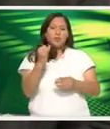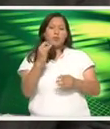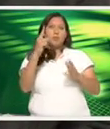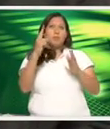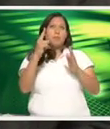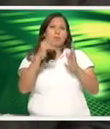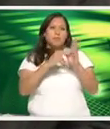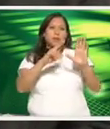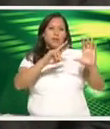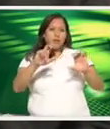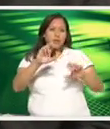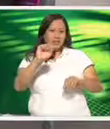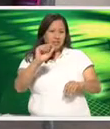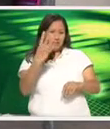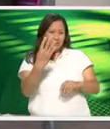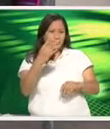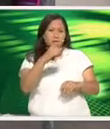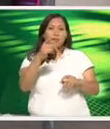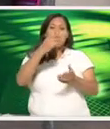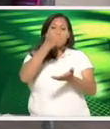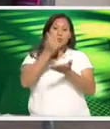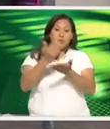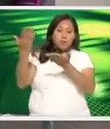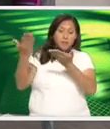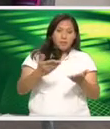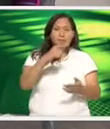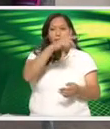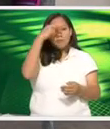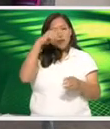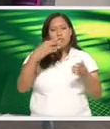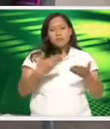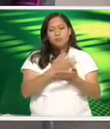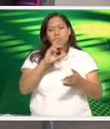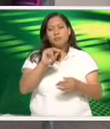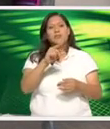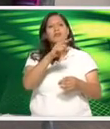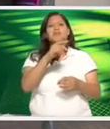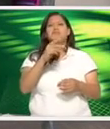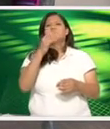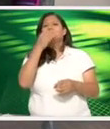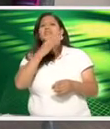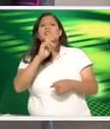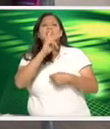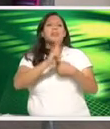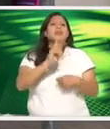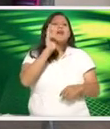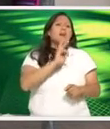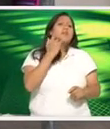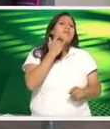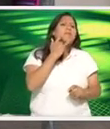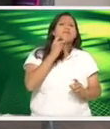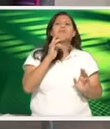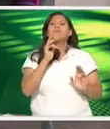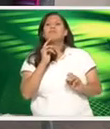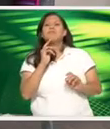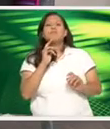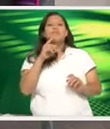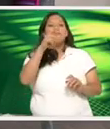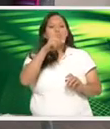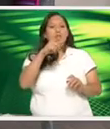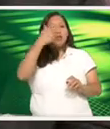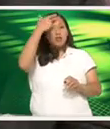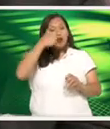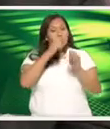de 1864, llega a la ciudad y decide irse para las fiestas patrias a recorrer el Bajío y pasa